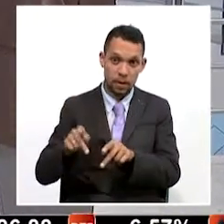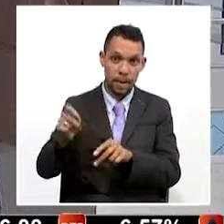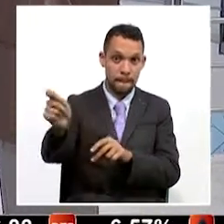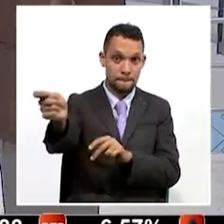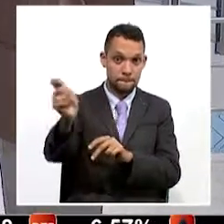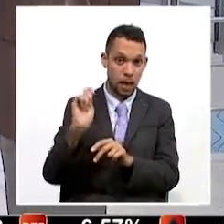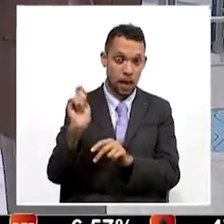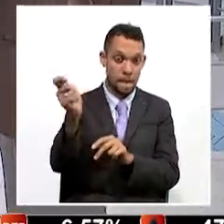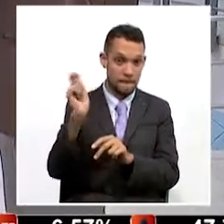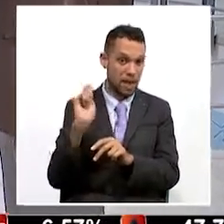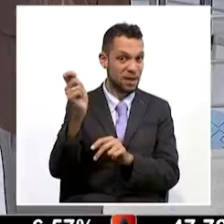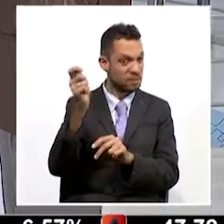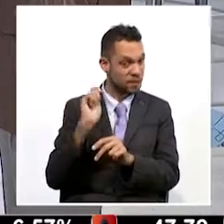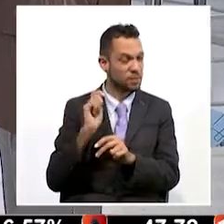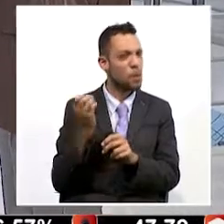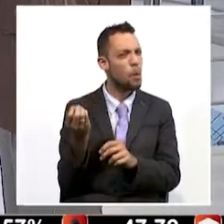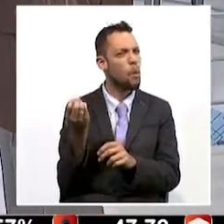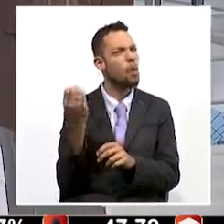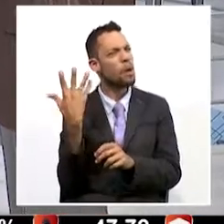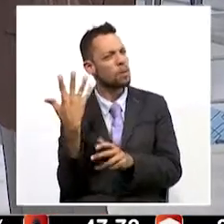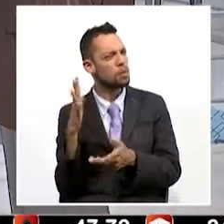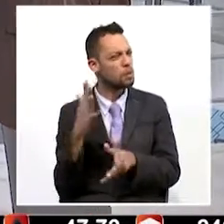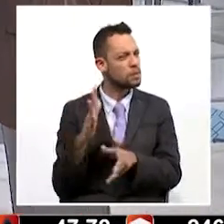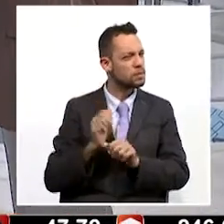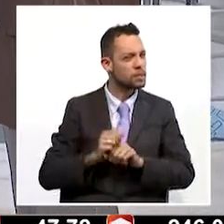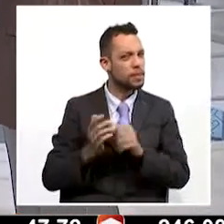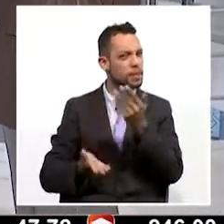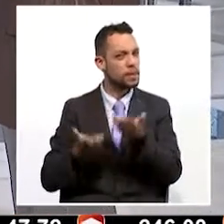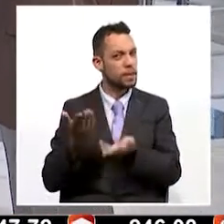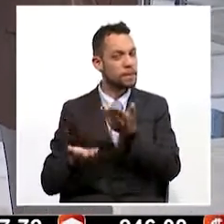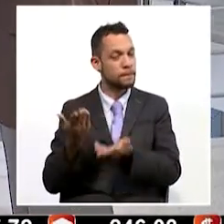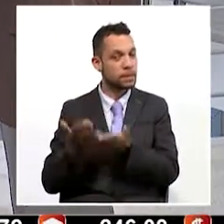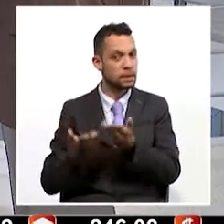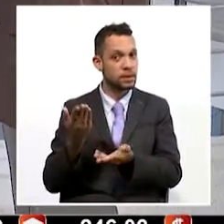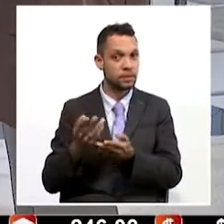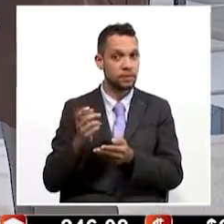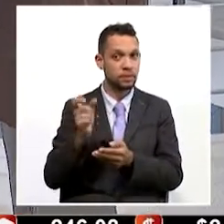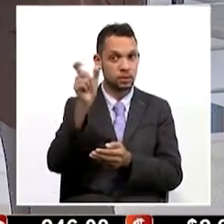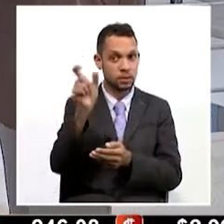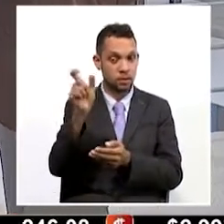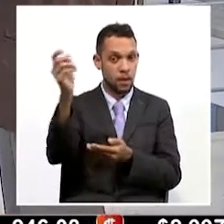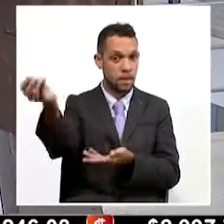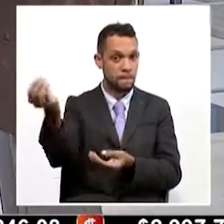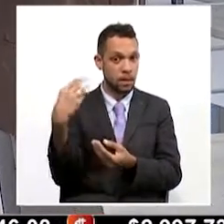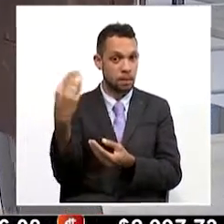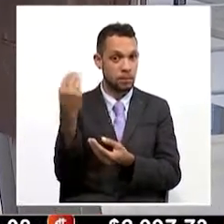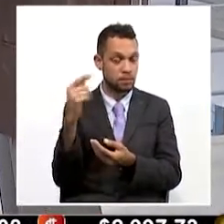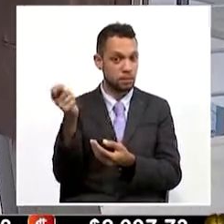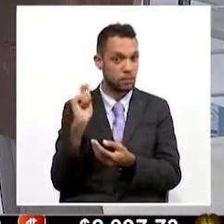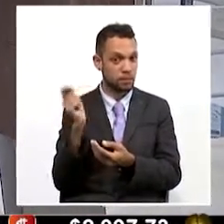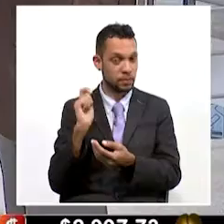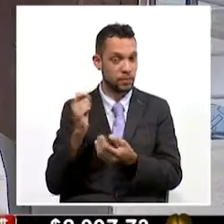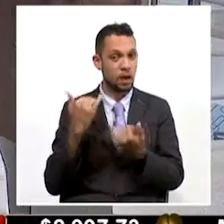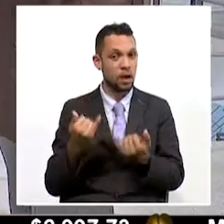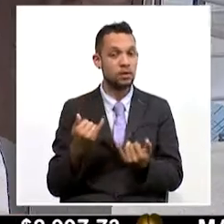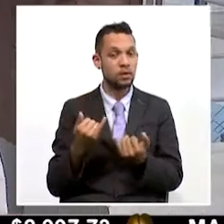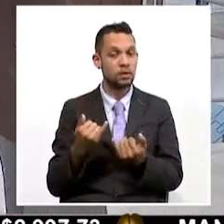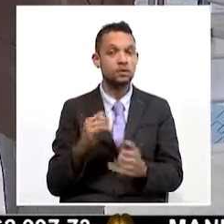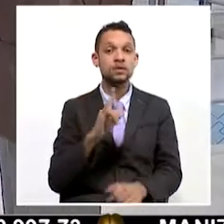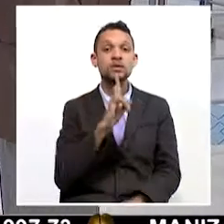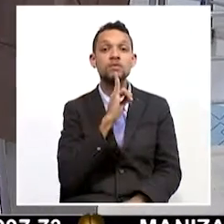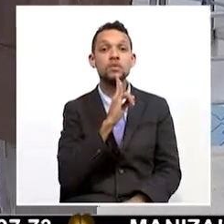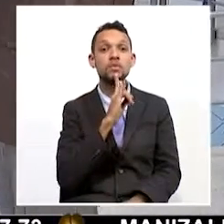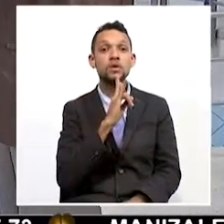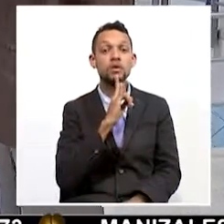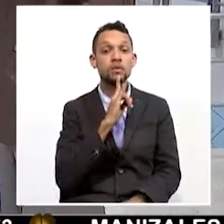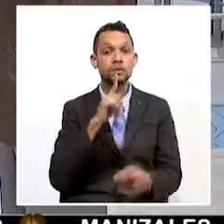en nuestra región. Uno, depende del flujo de divisas que lleguen. En este momento la mayor fuente de divisas es Estados Unidos